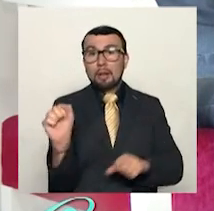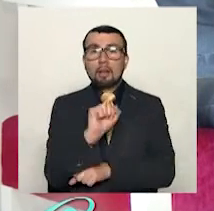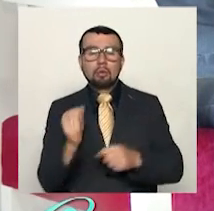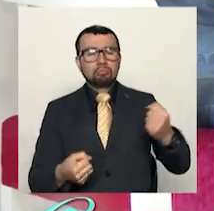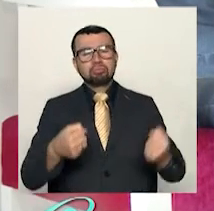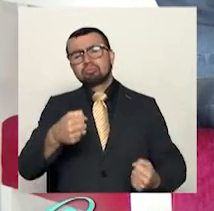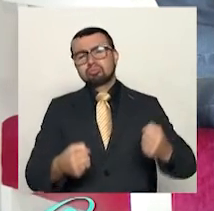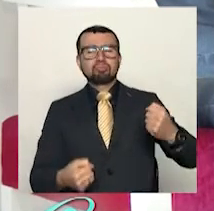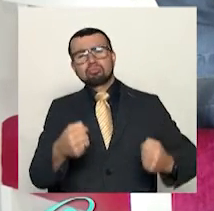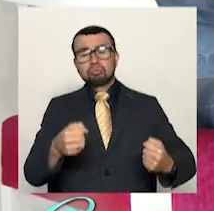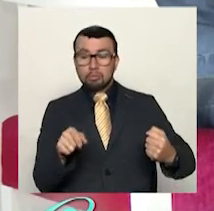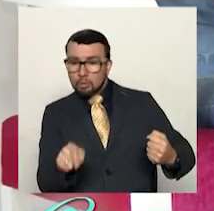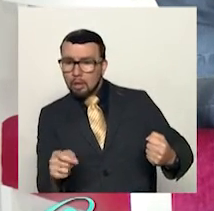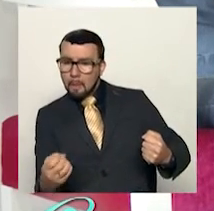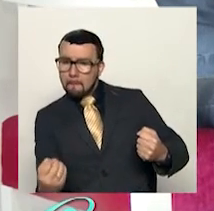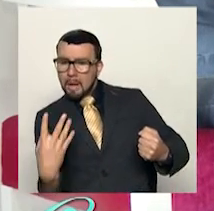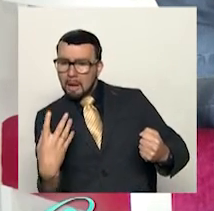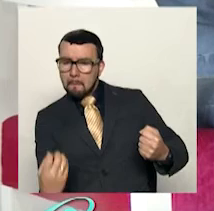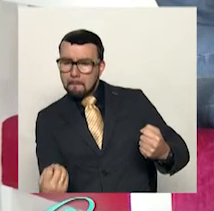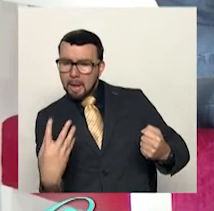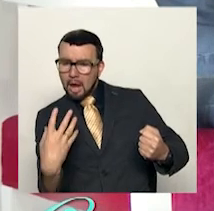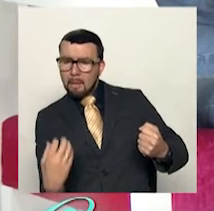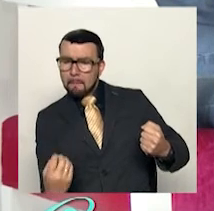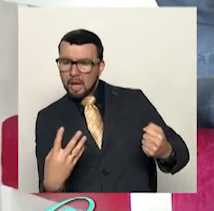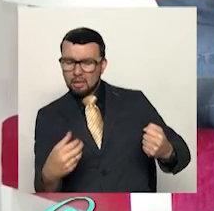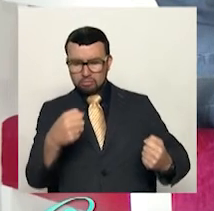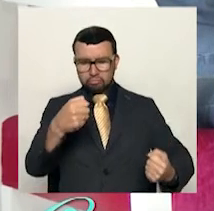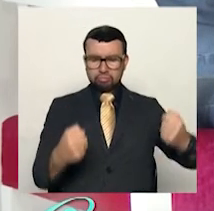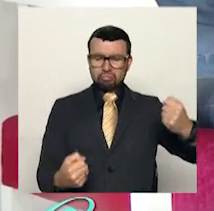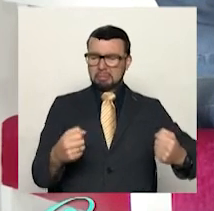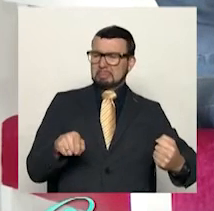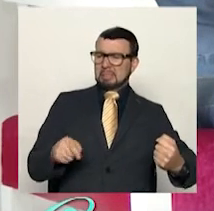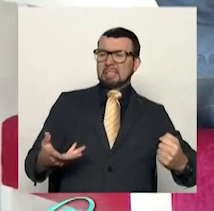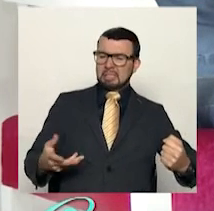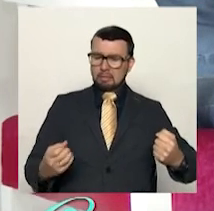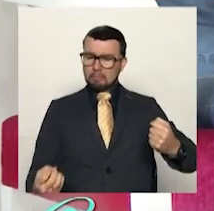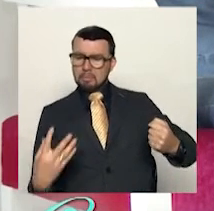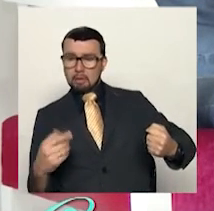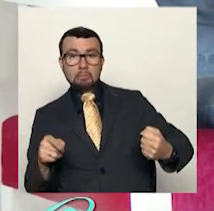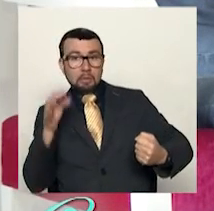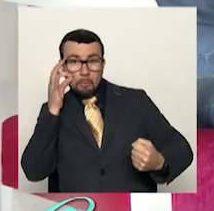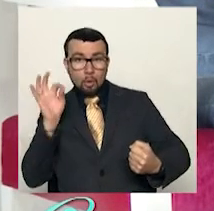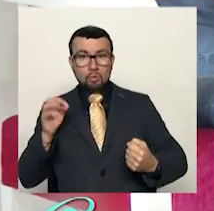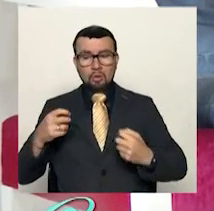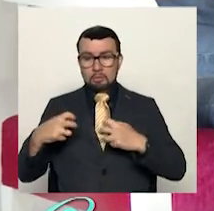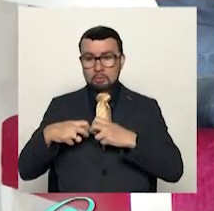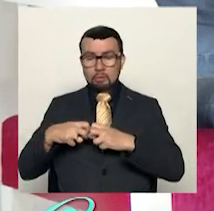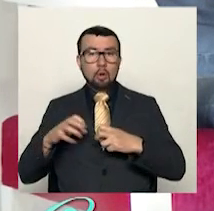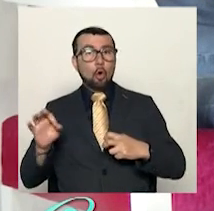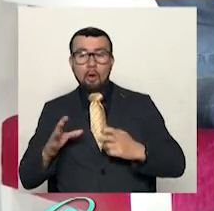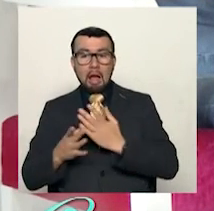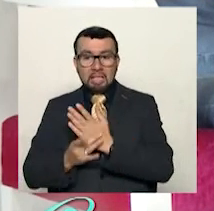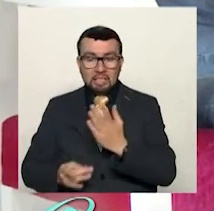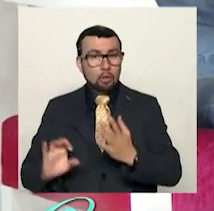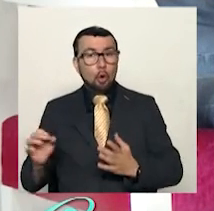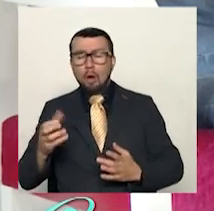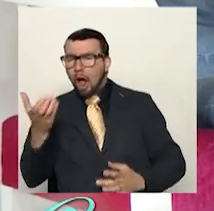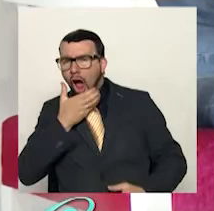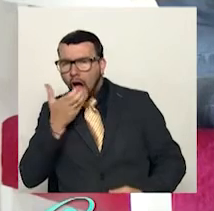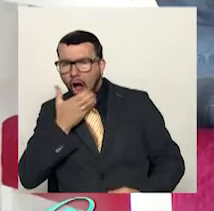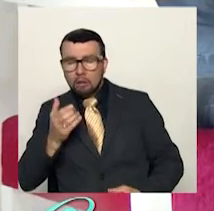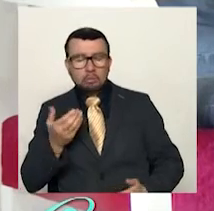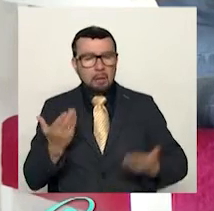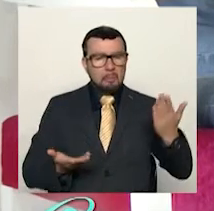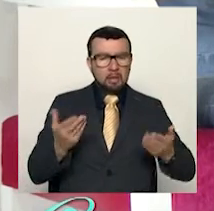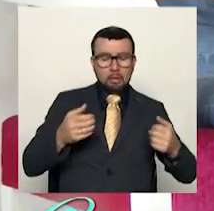ese bombillito me está diciendo algo, que es la batería, que es el aceite, que es la temperatura.